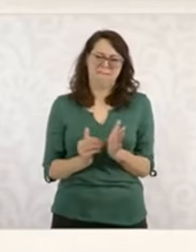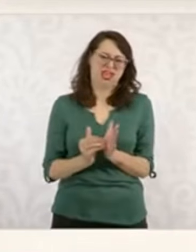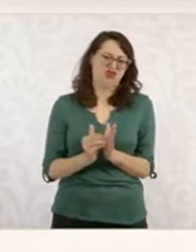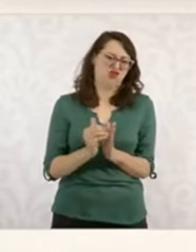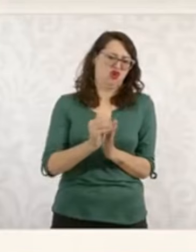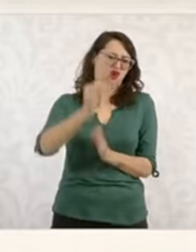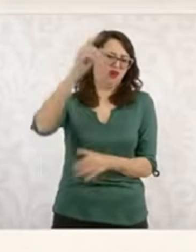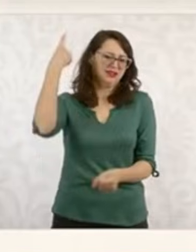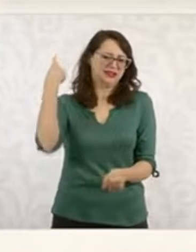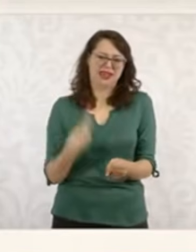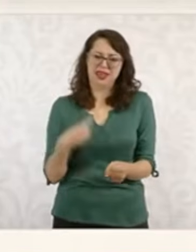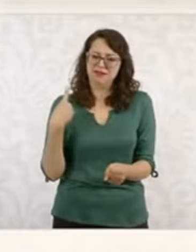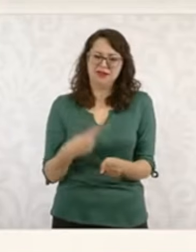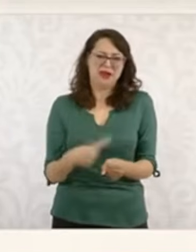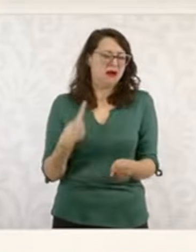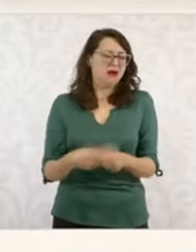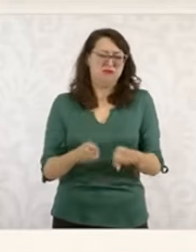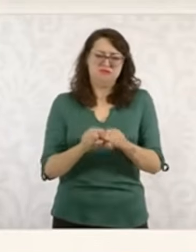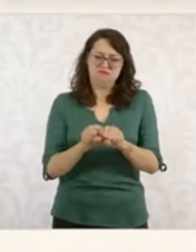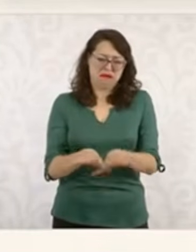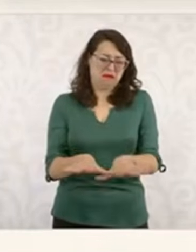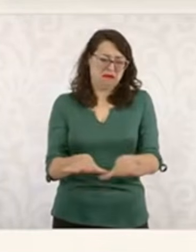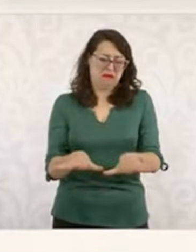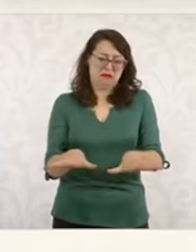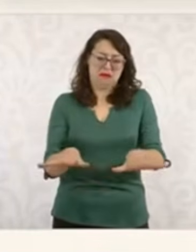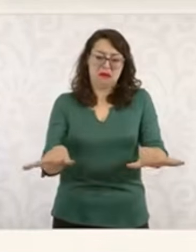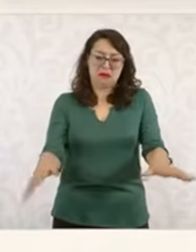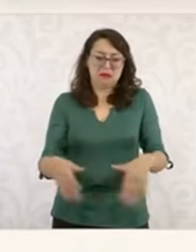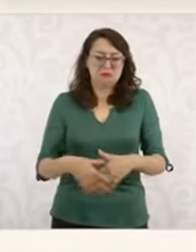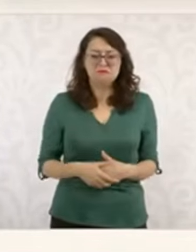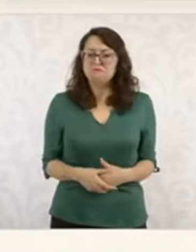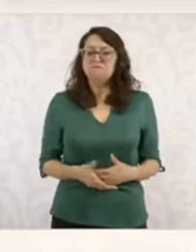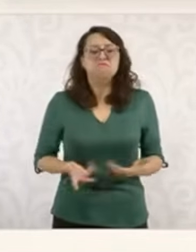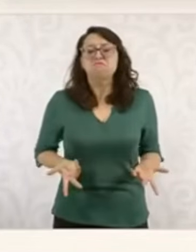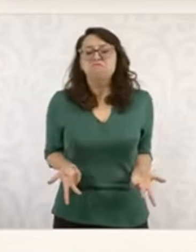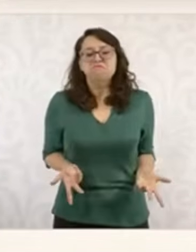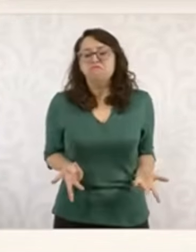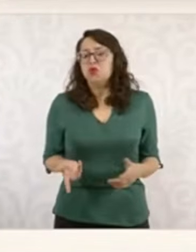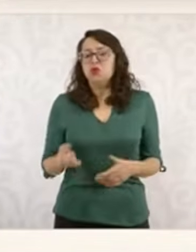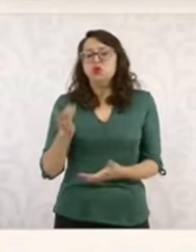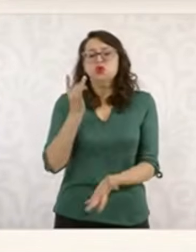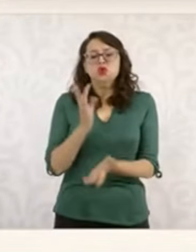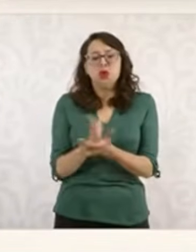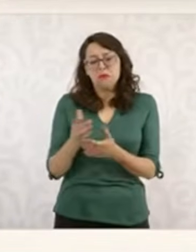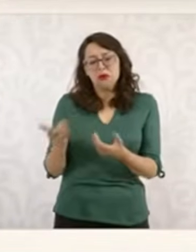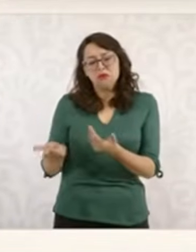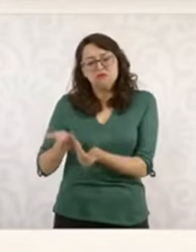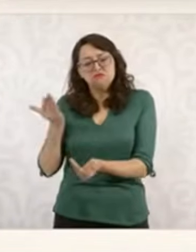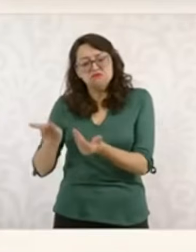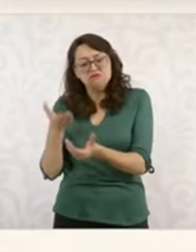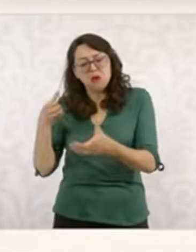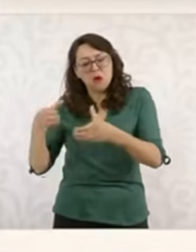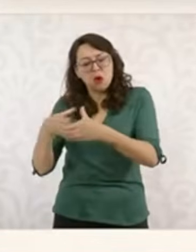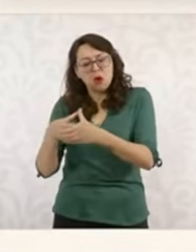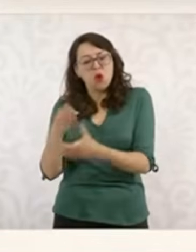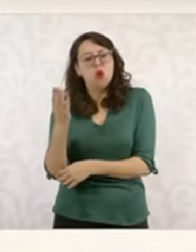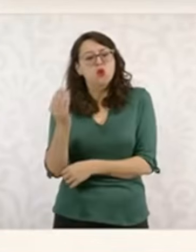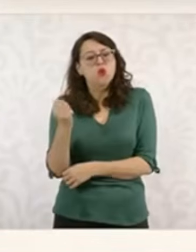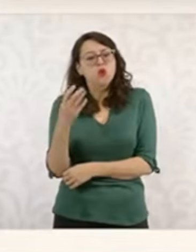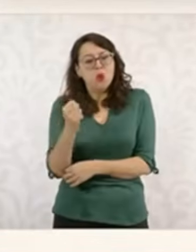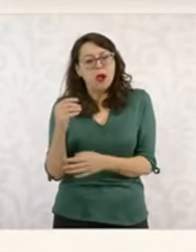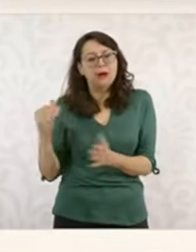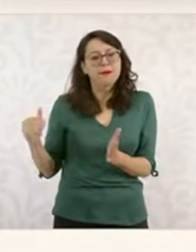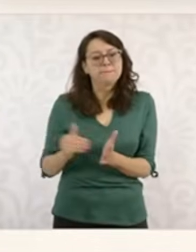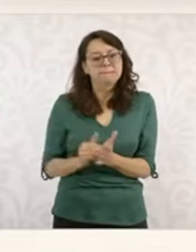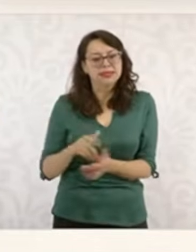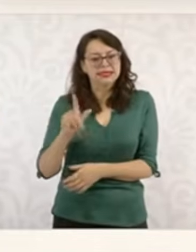mexicanos infectados por sarampión. Y lo que tenemos es 9,074 casos totales